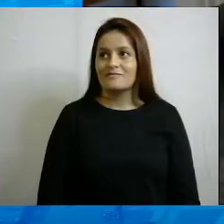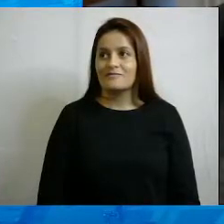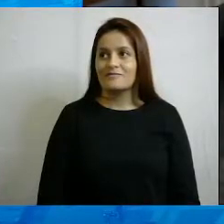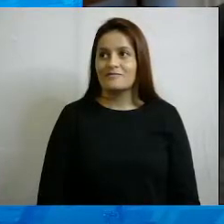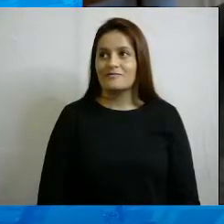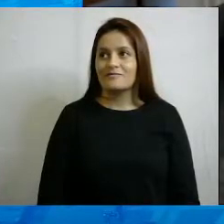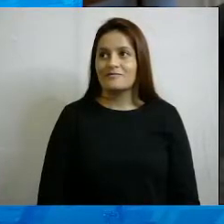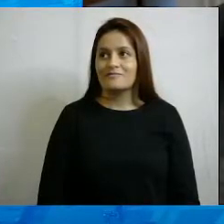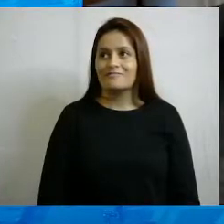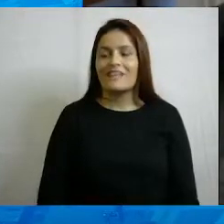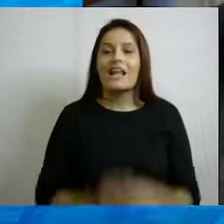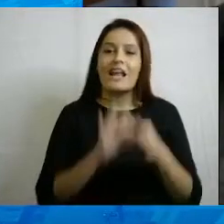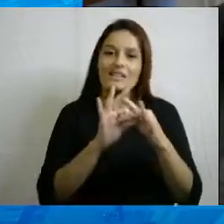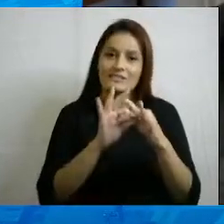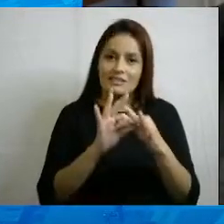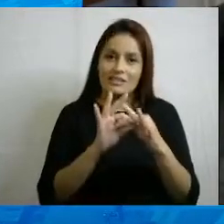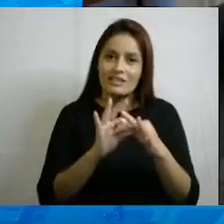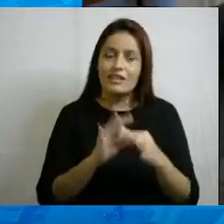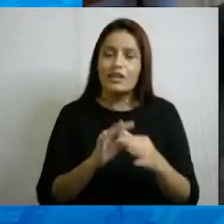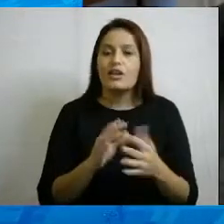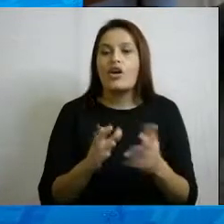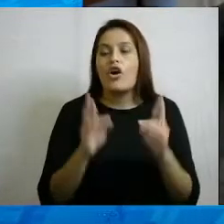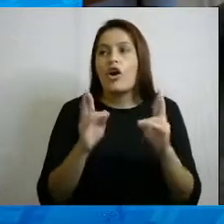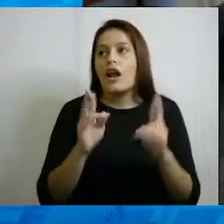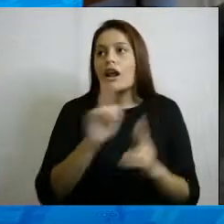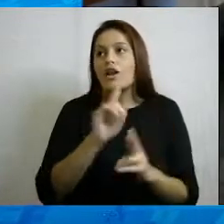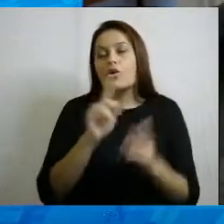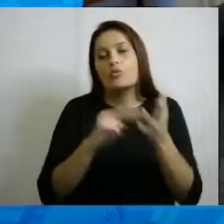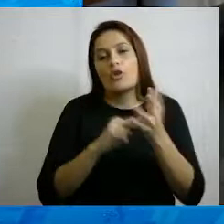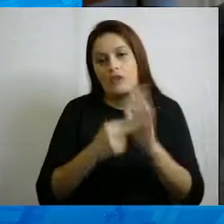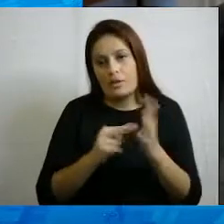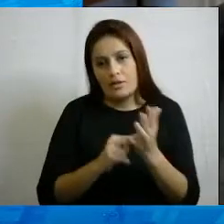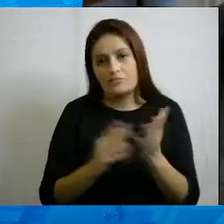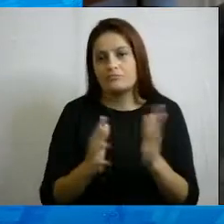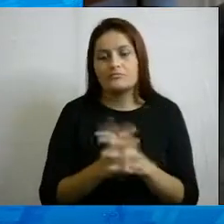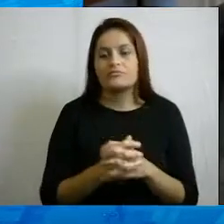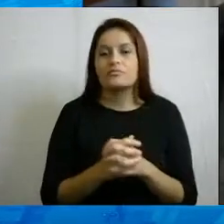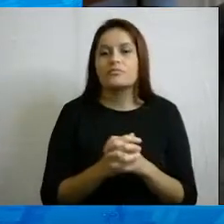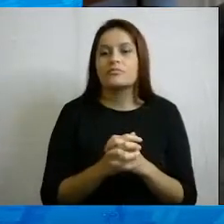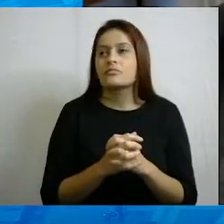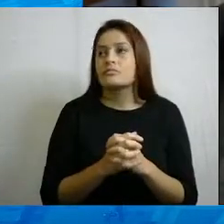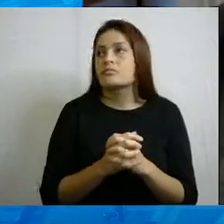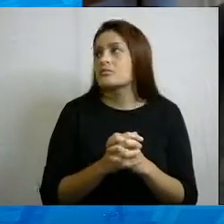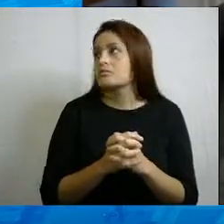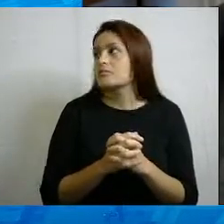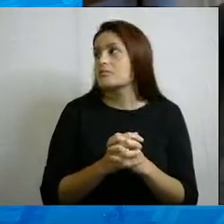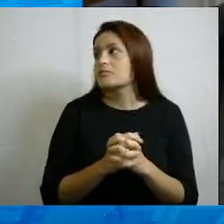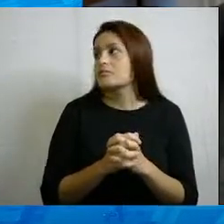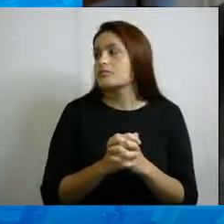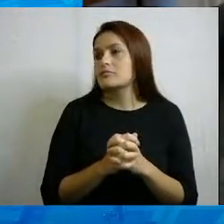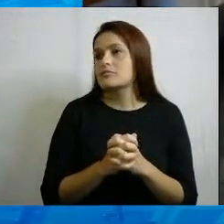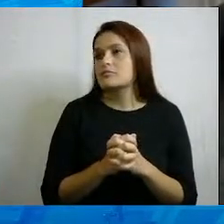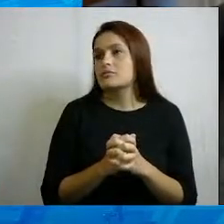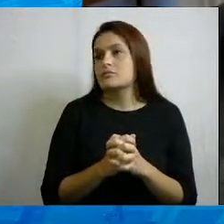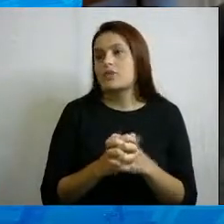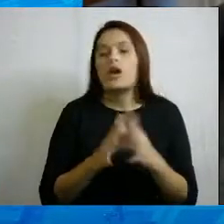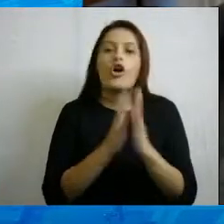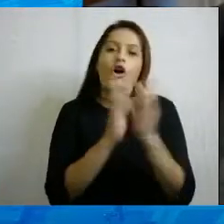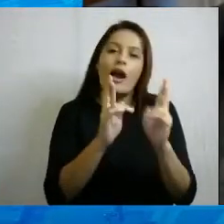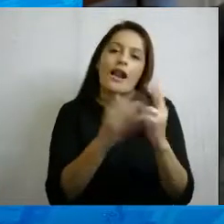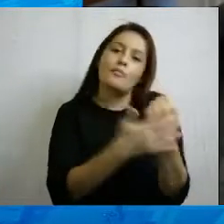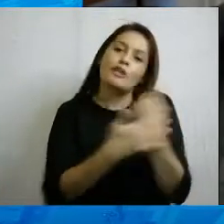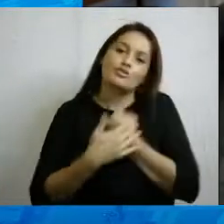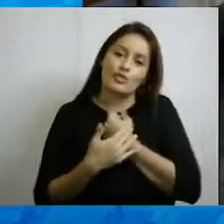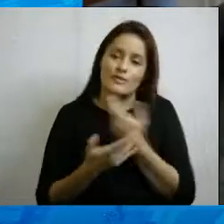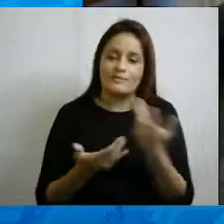la idea no era venir a darle problemas o cosas raras. Lo único le pido de que me ayude, que no me claro